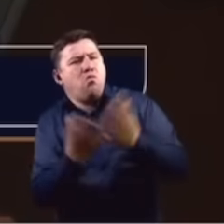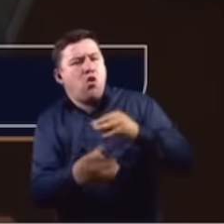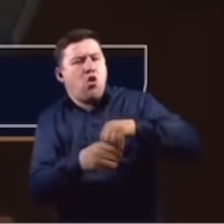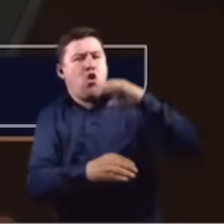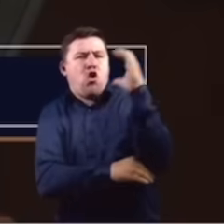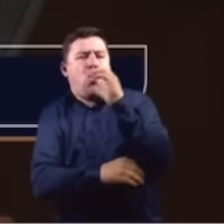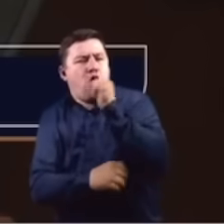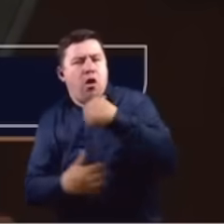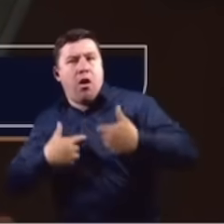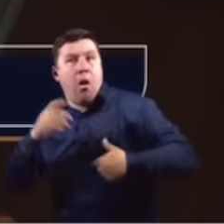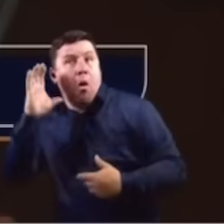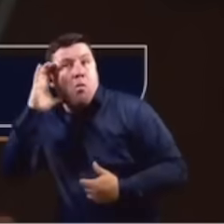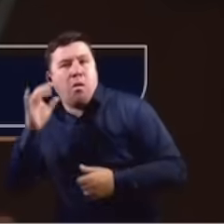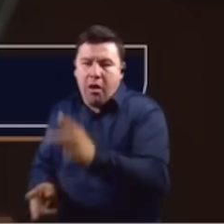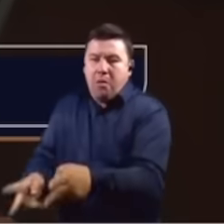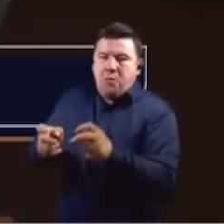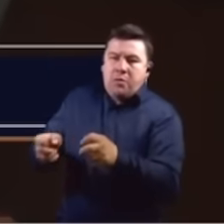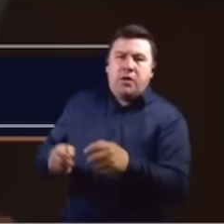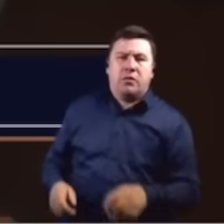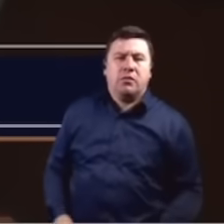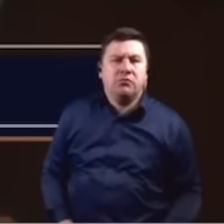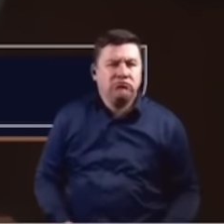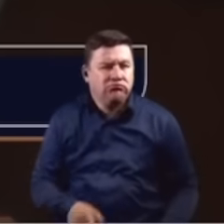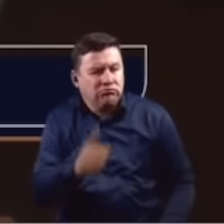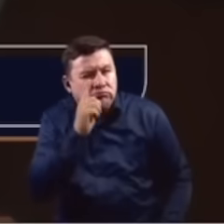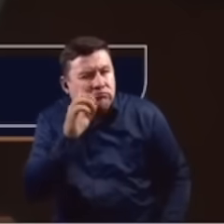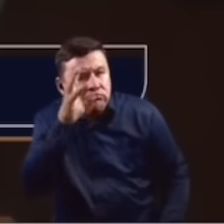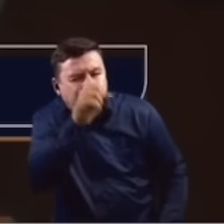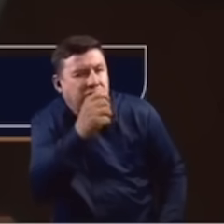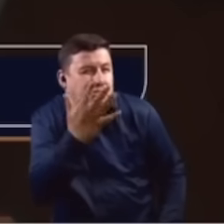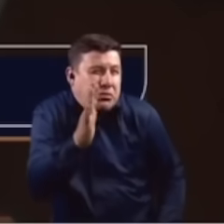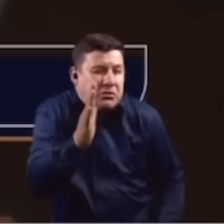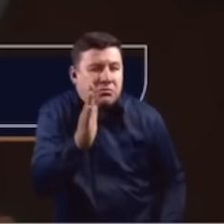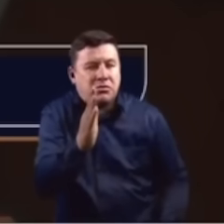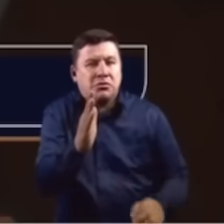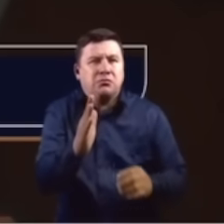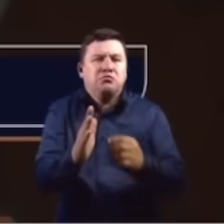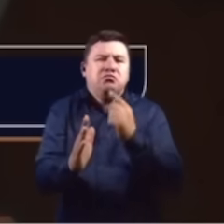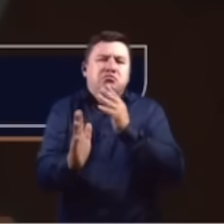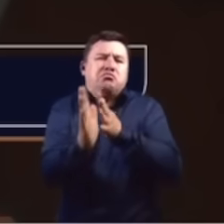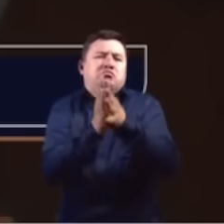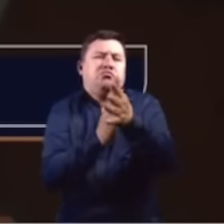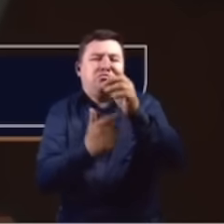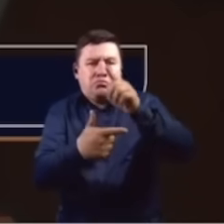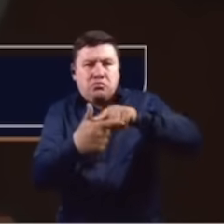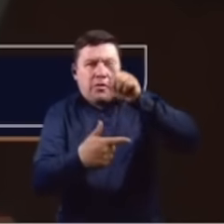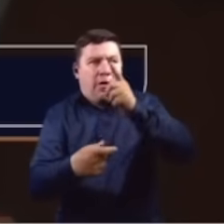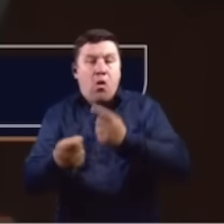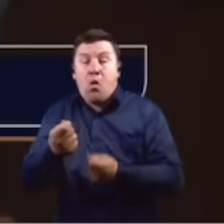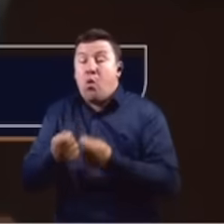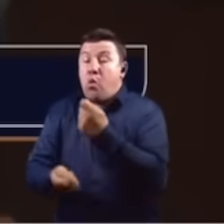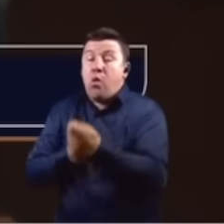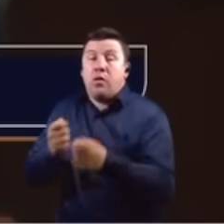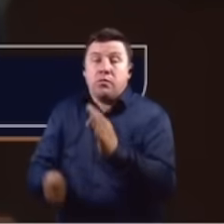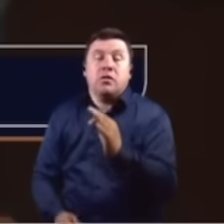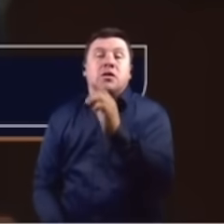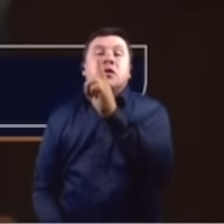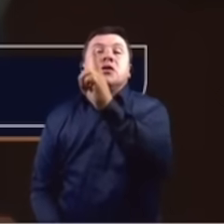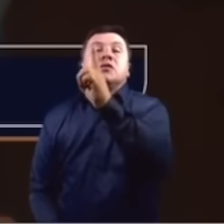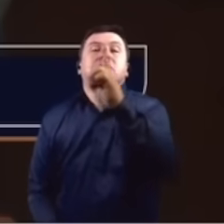Colombia que hoy son abusados sexualmente. Para que ustedes se hagan una idea, estamos hablando de una economía ilegal que mueve